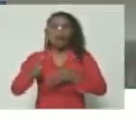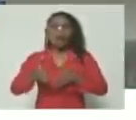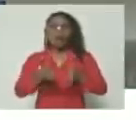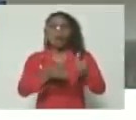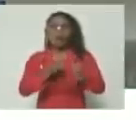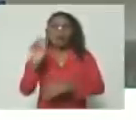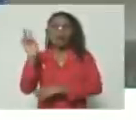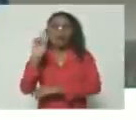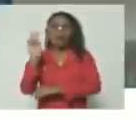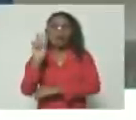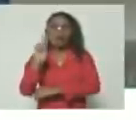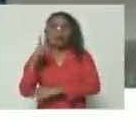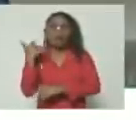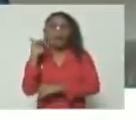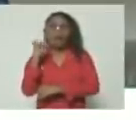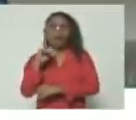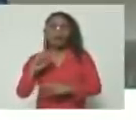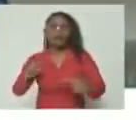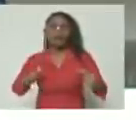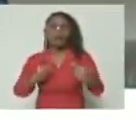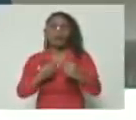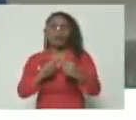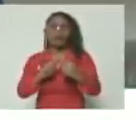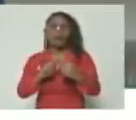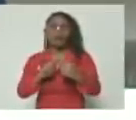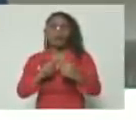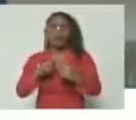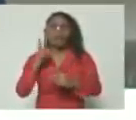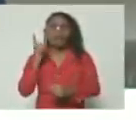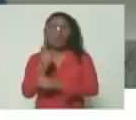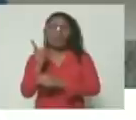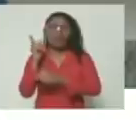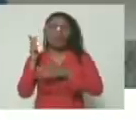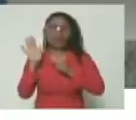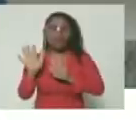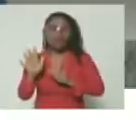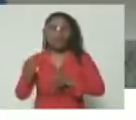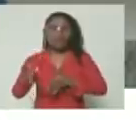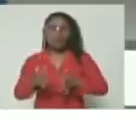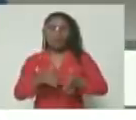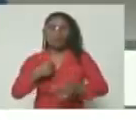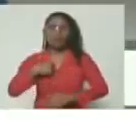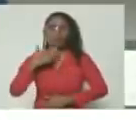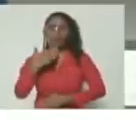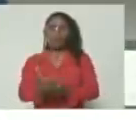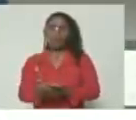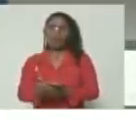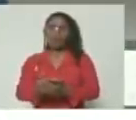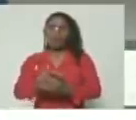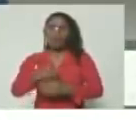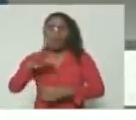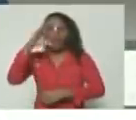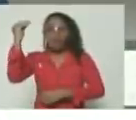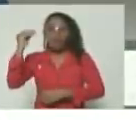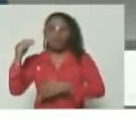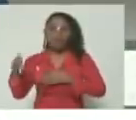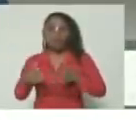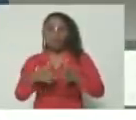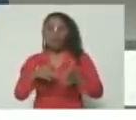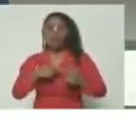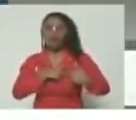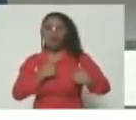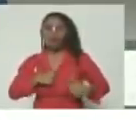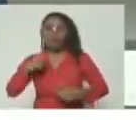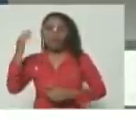Venezuela que se encuentra y reencuentra, tiene que ser nuestro camino. Yo le pido a Dios, de verdad, desde mi corazón, desde mi mente,